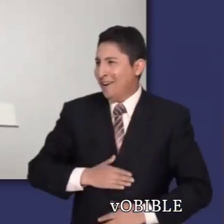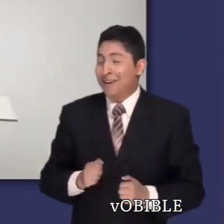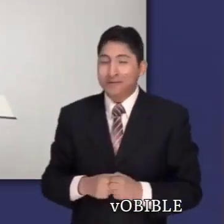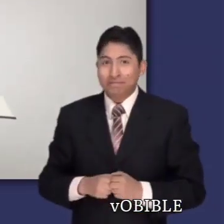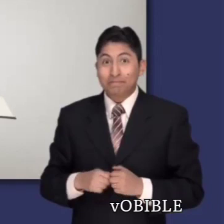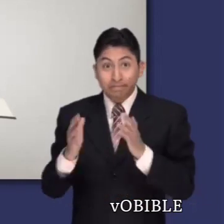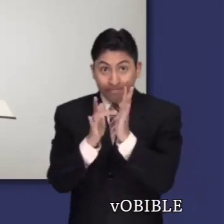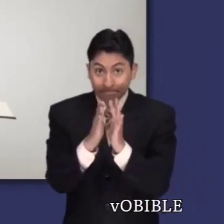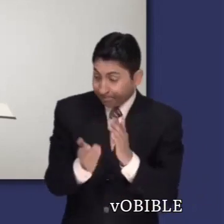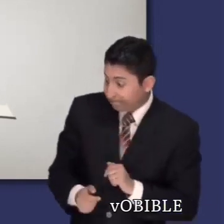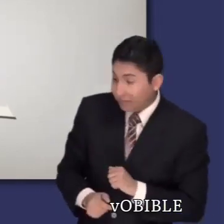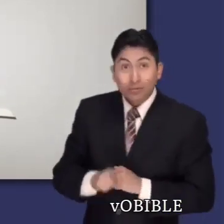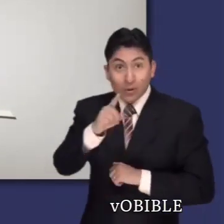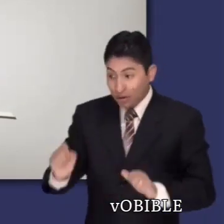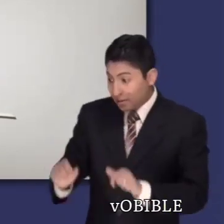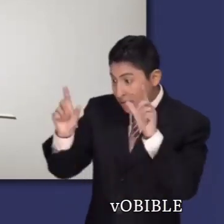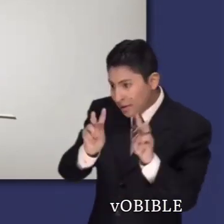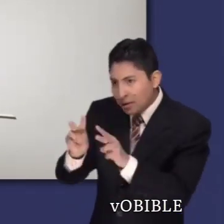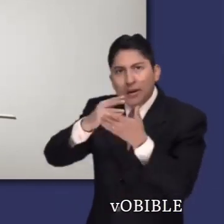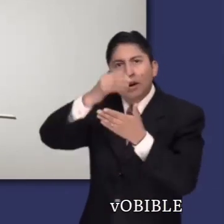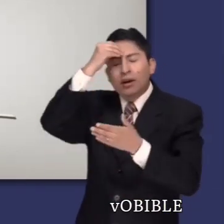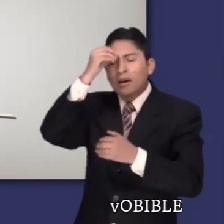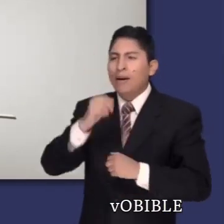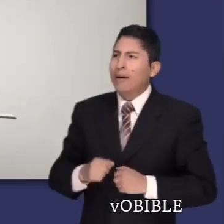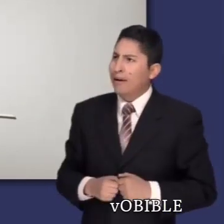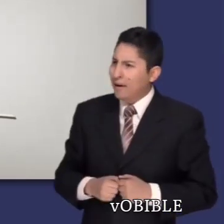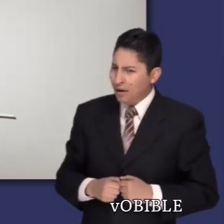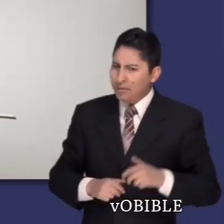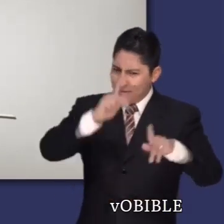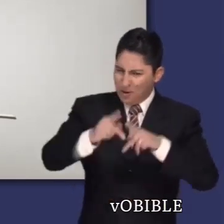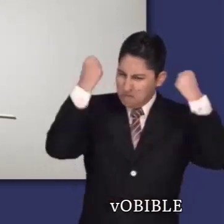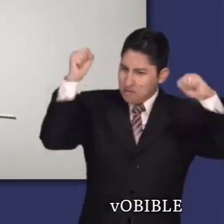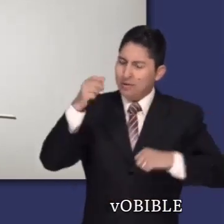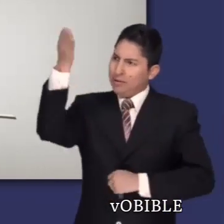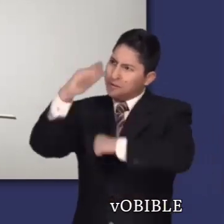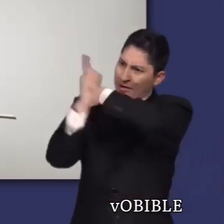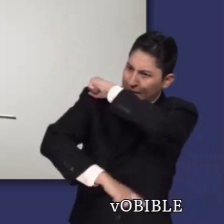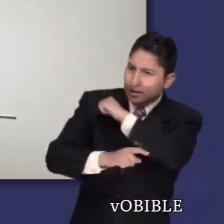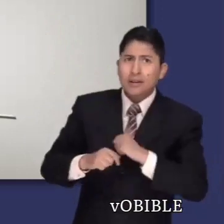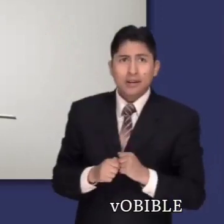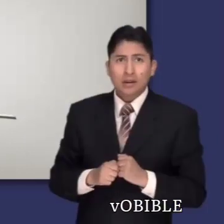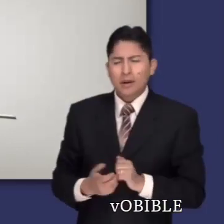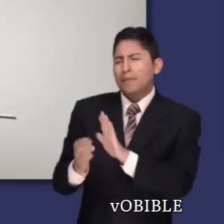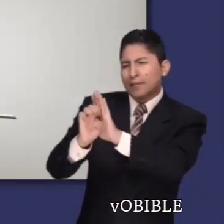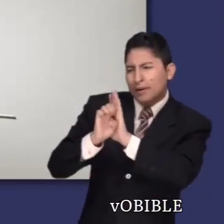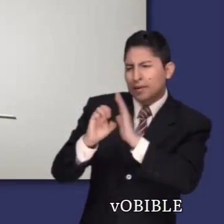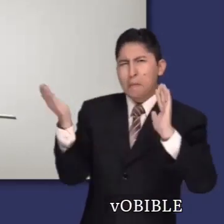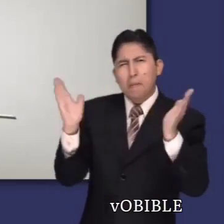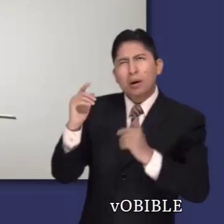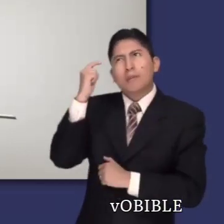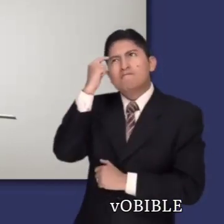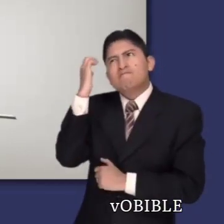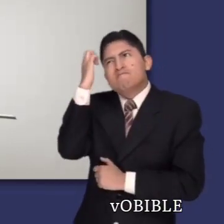Cuando lea la carta de Judas, fíjese en las referencias que hace a distintos juicios de Dios. Medite en sus